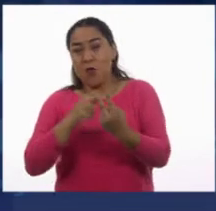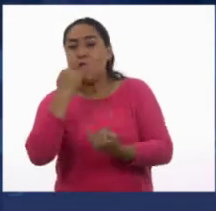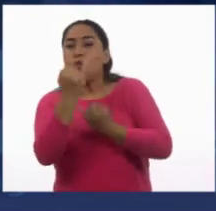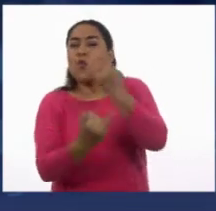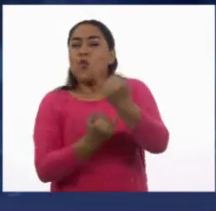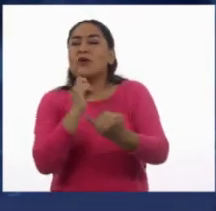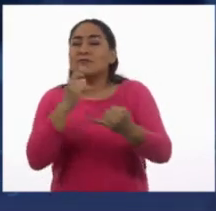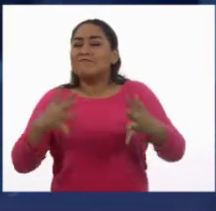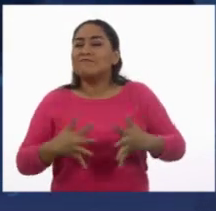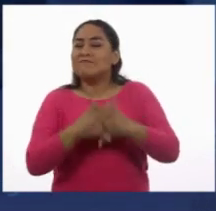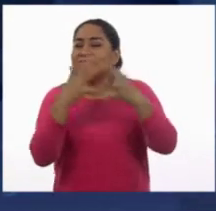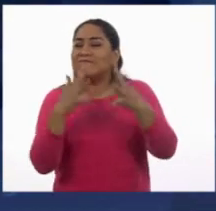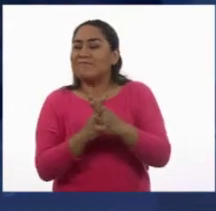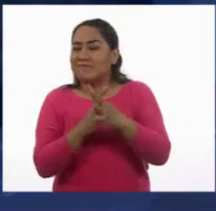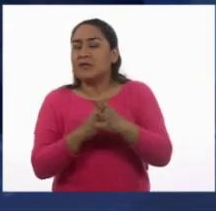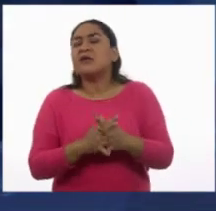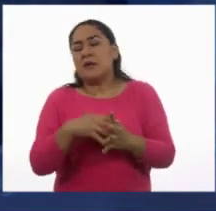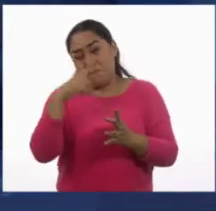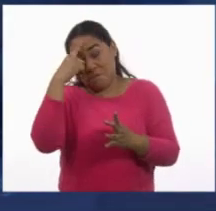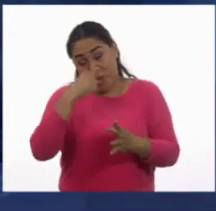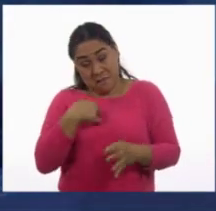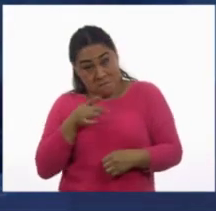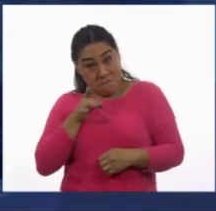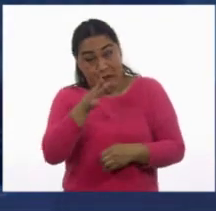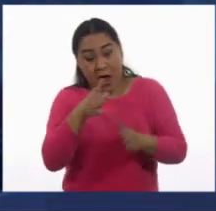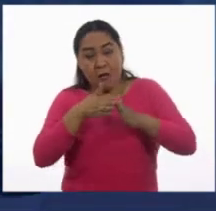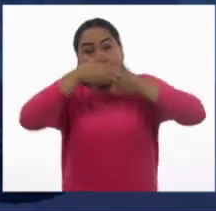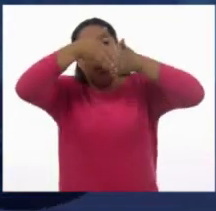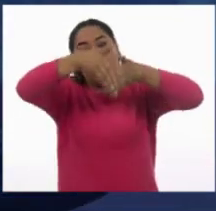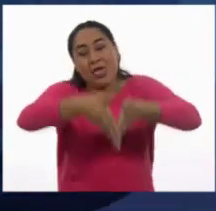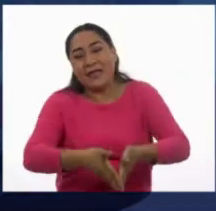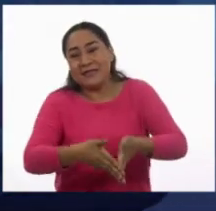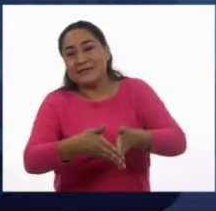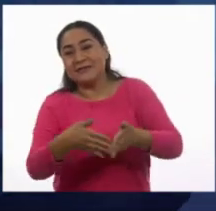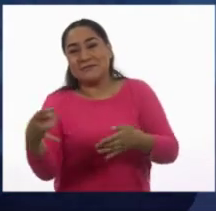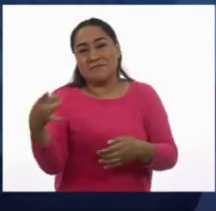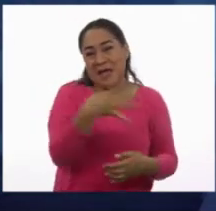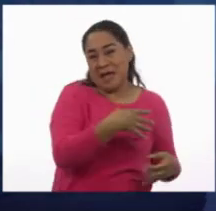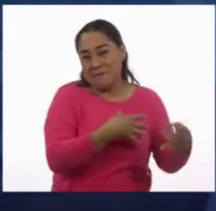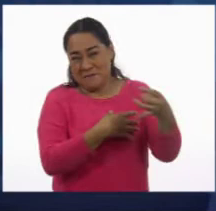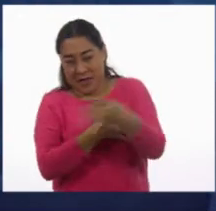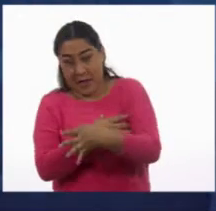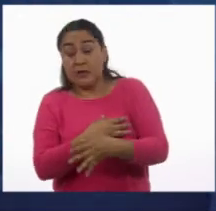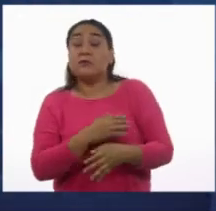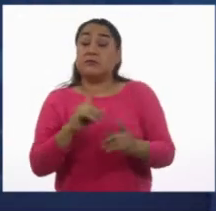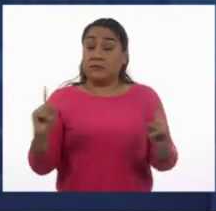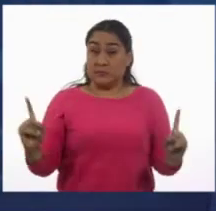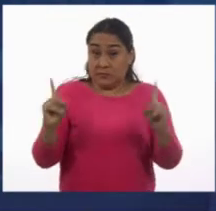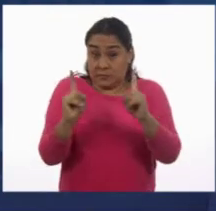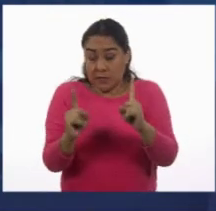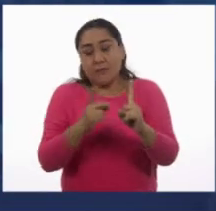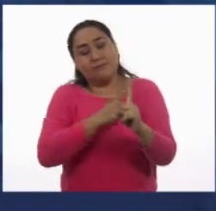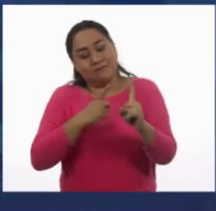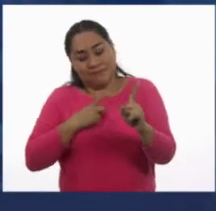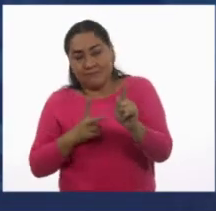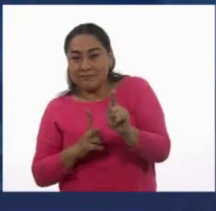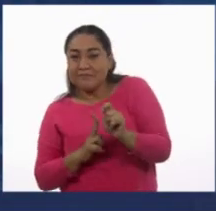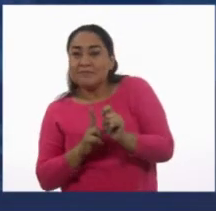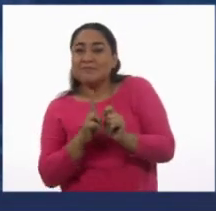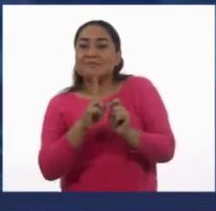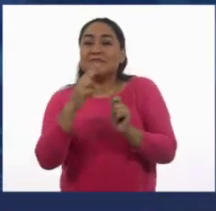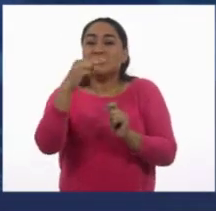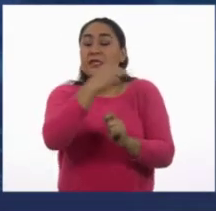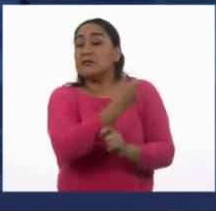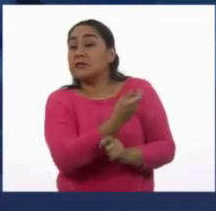naval, que consiste en hundir las naves del compañero contrario. Para ello, cada jugador debe recortar y utilizar las